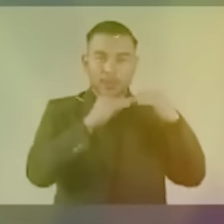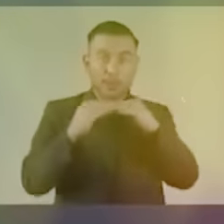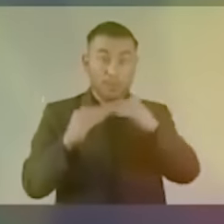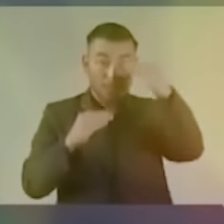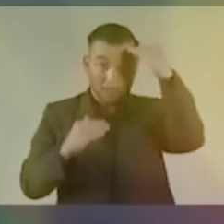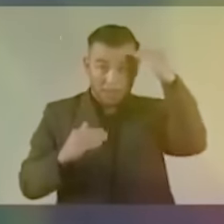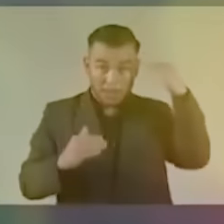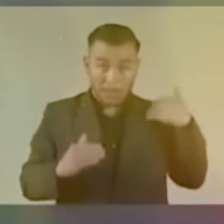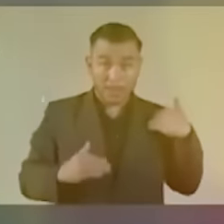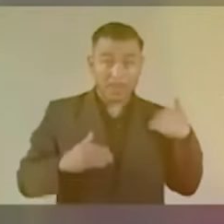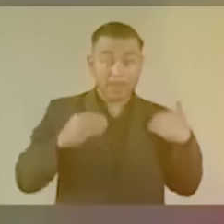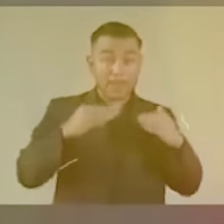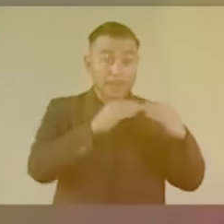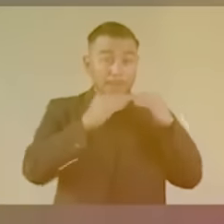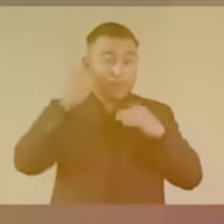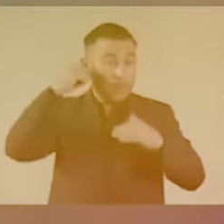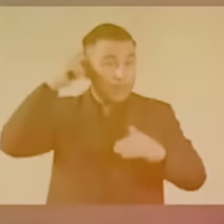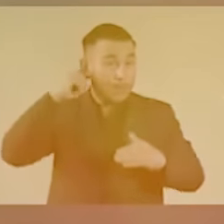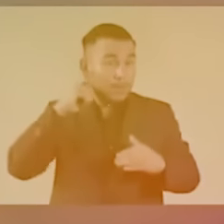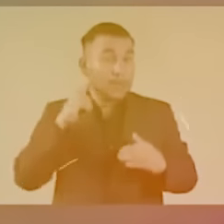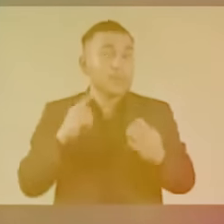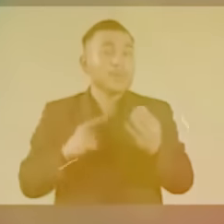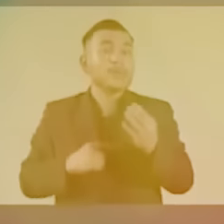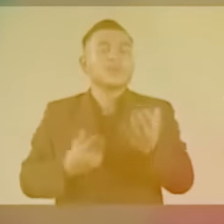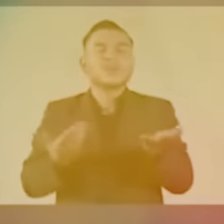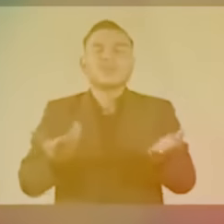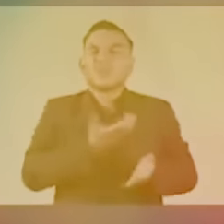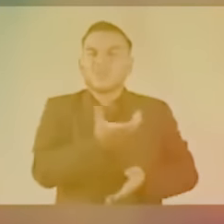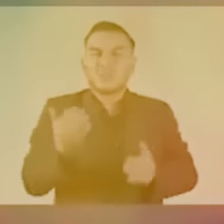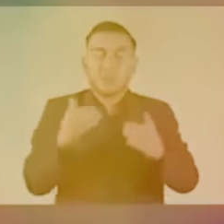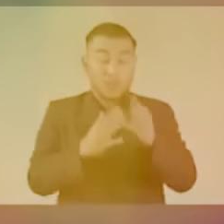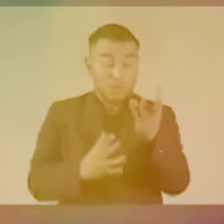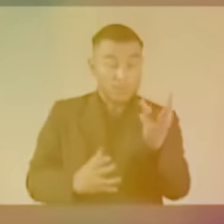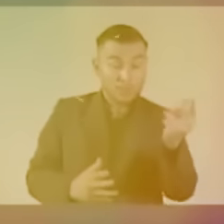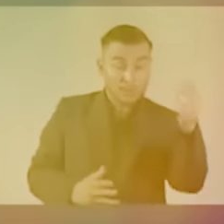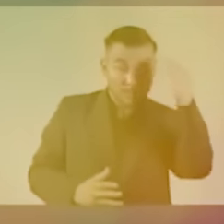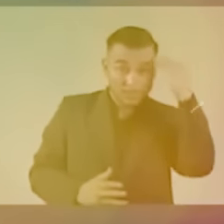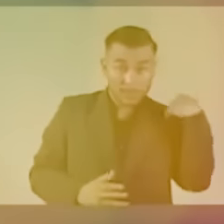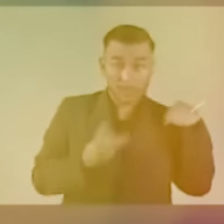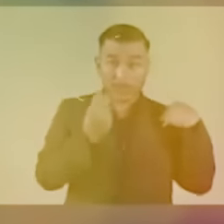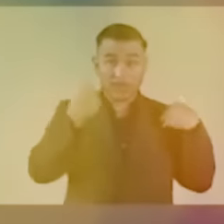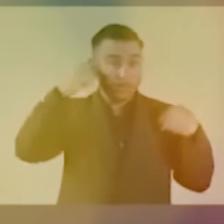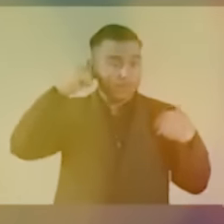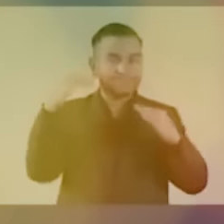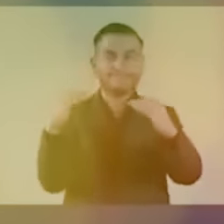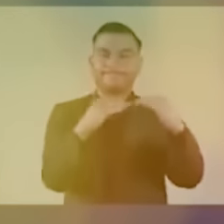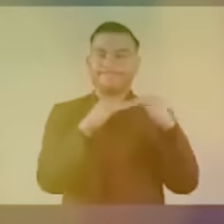Por primera vez en la historia de nuestro país, tendremos un gabinete de igual número de mujeres que de hombres.